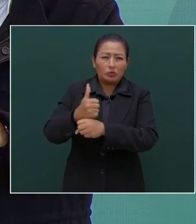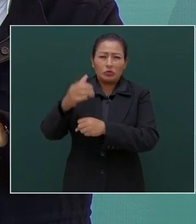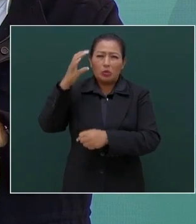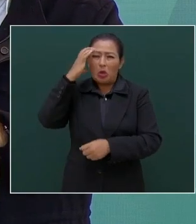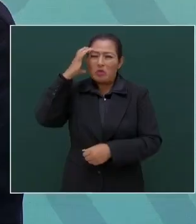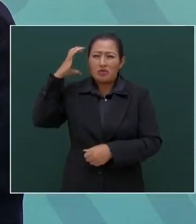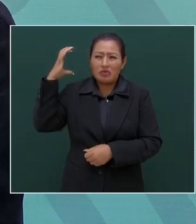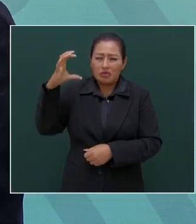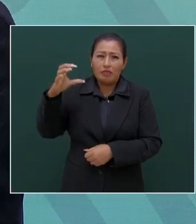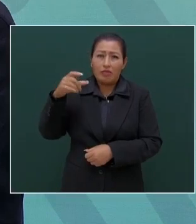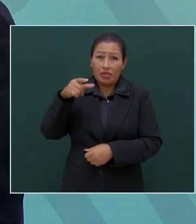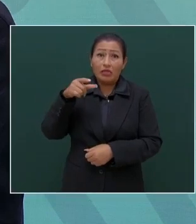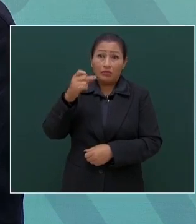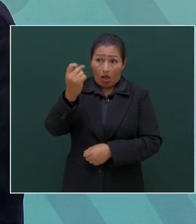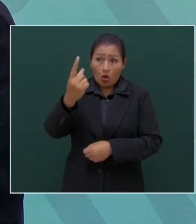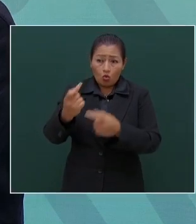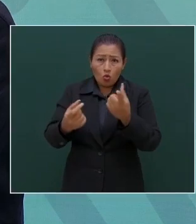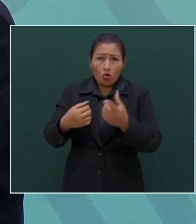crímenes,